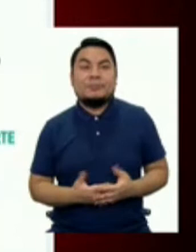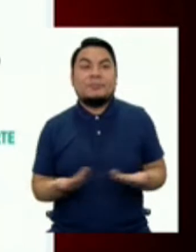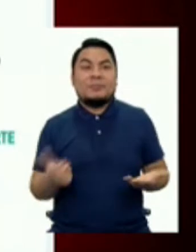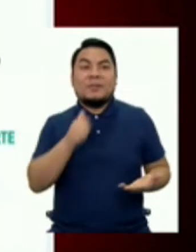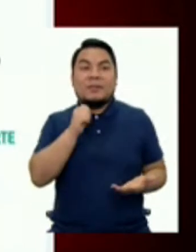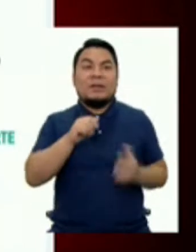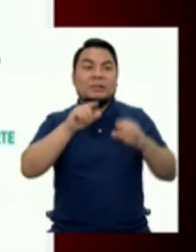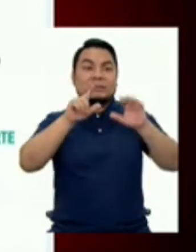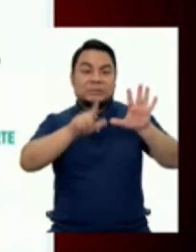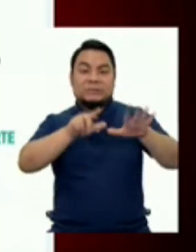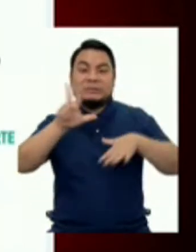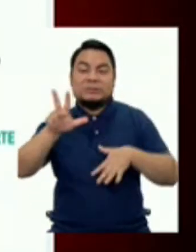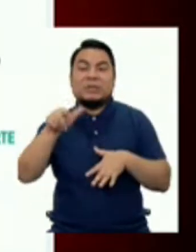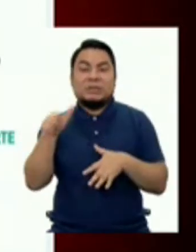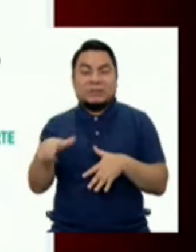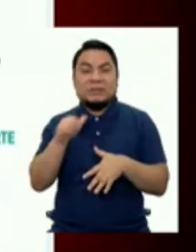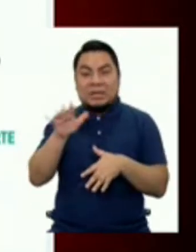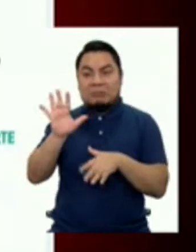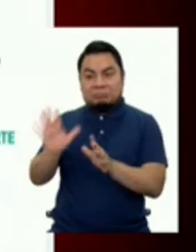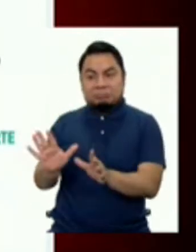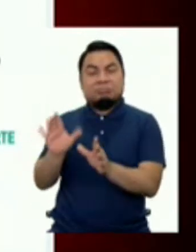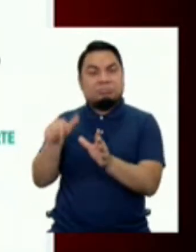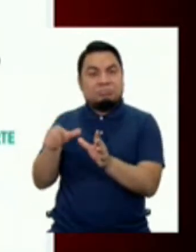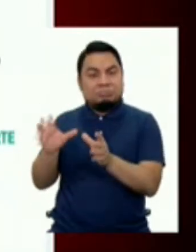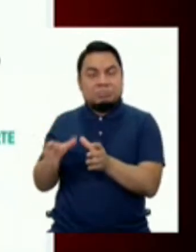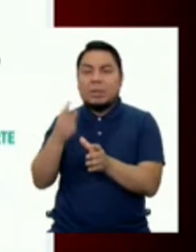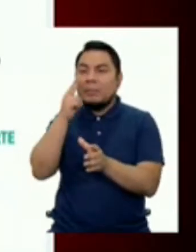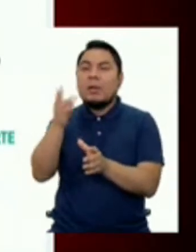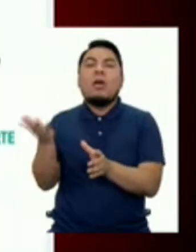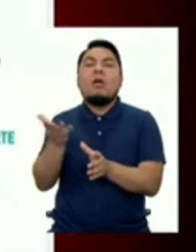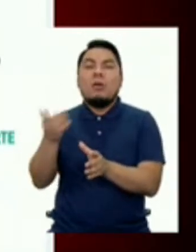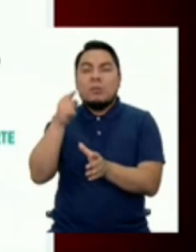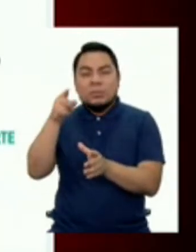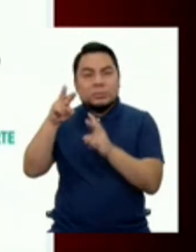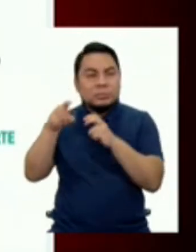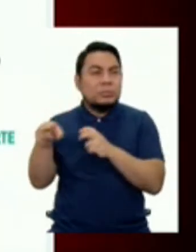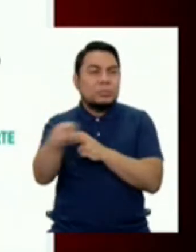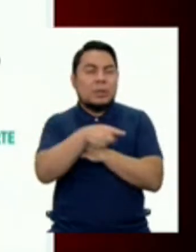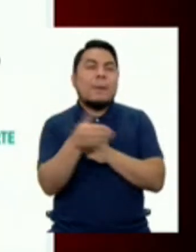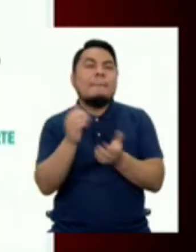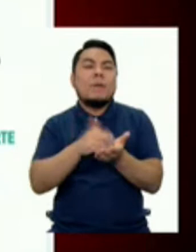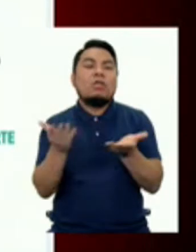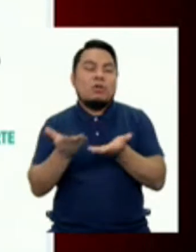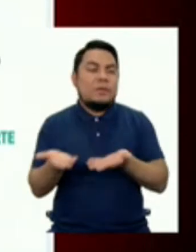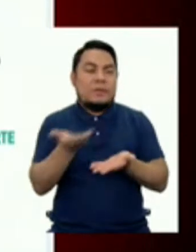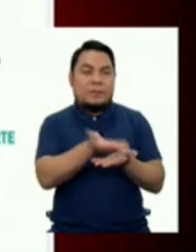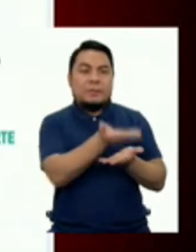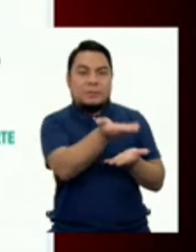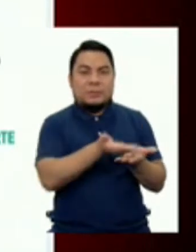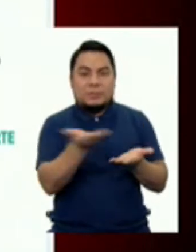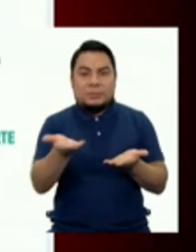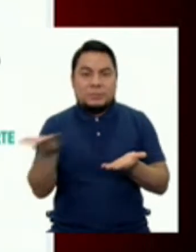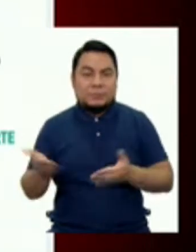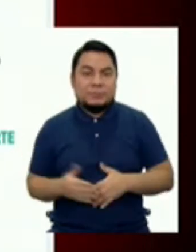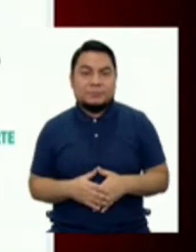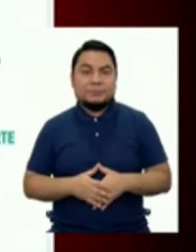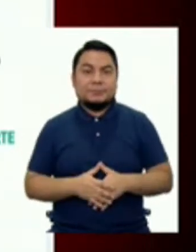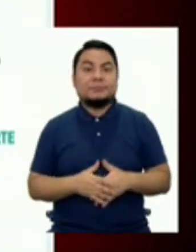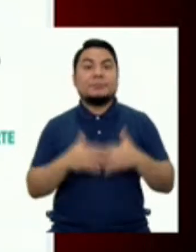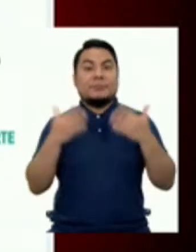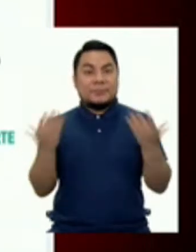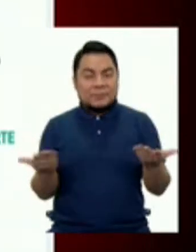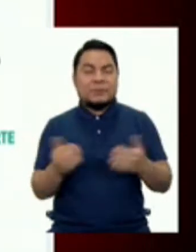hay 73 que están viendo la evaluación a dónde enviar.